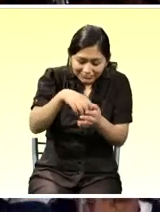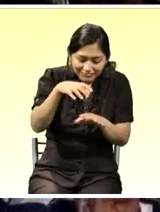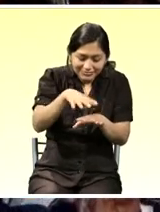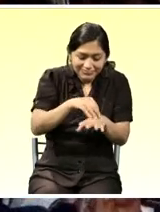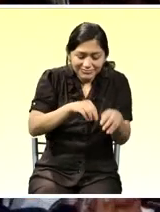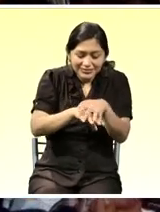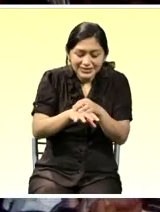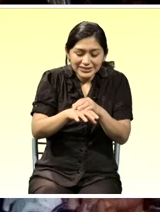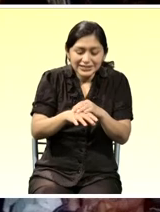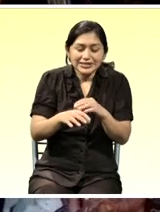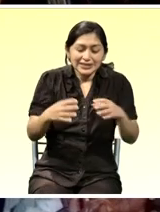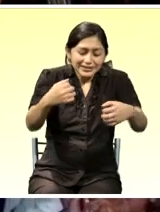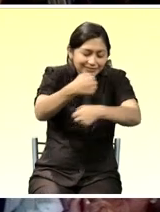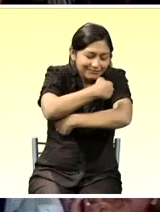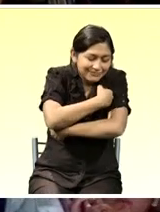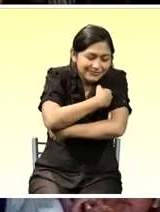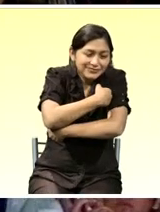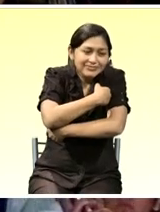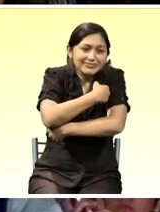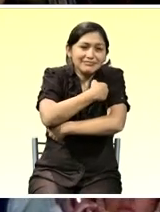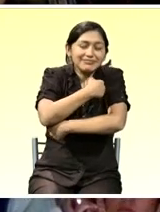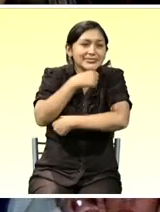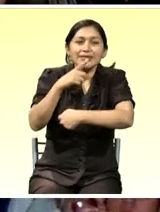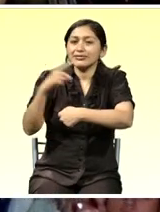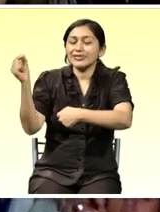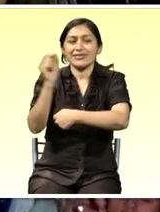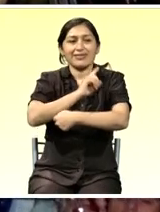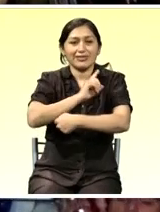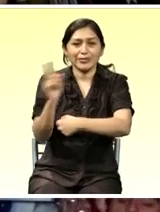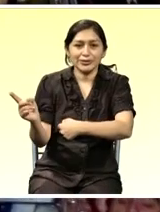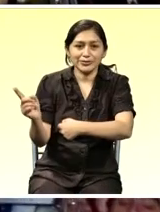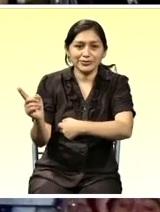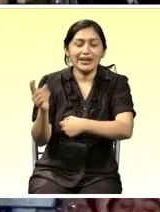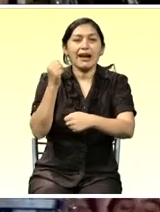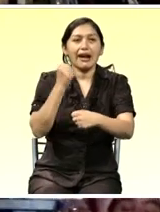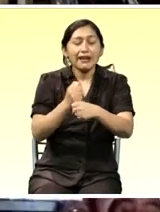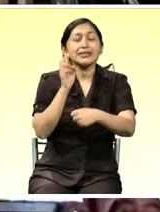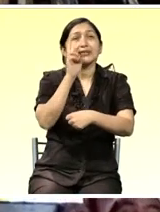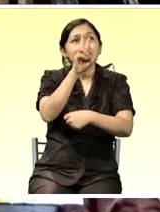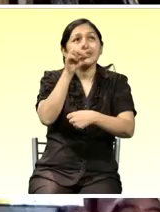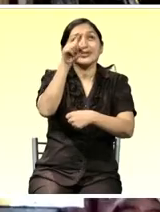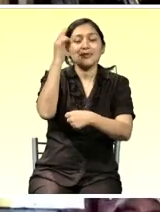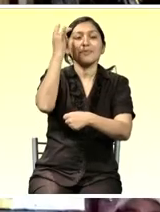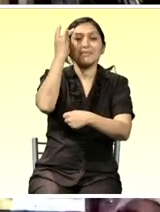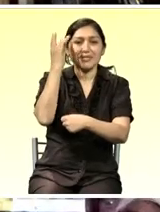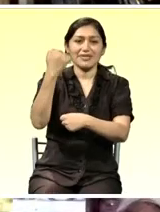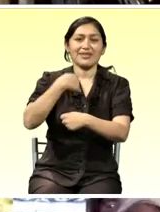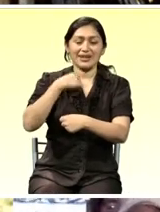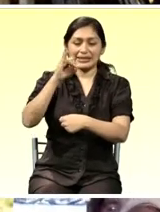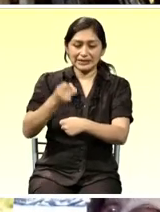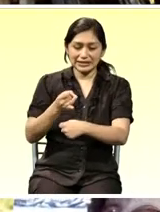tus rodillas y no me retiraré hasta que me hayas perdonado y bendecido.